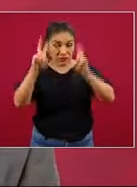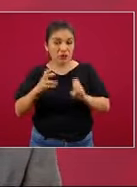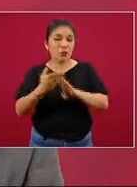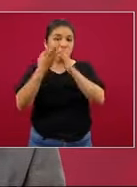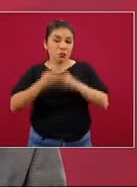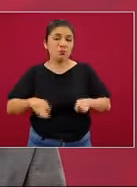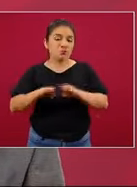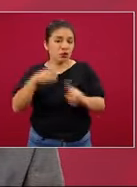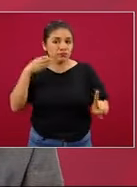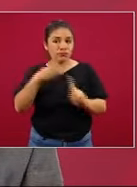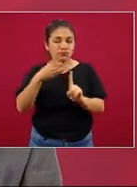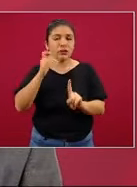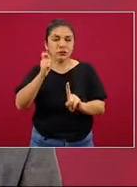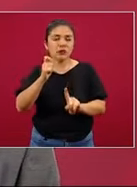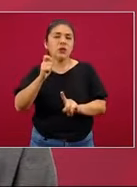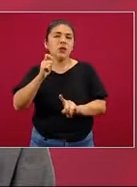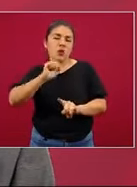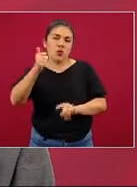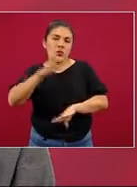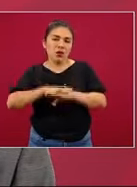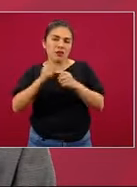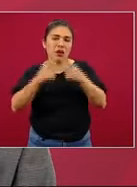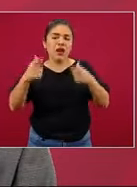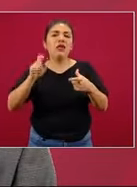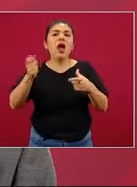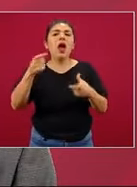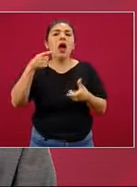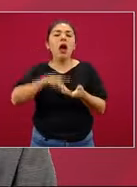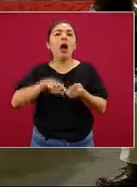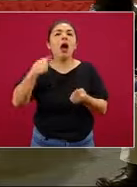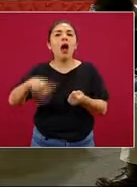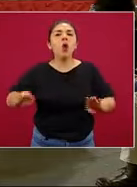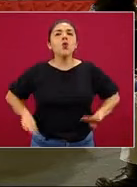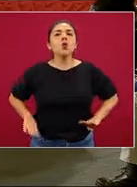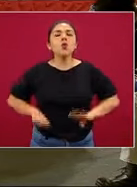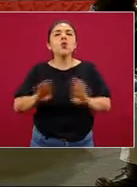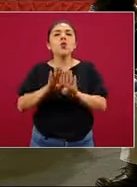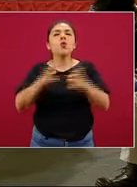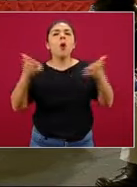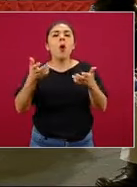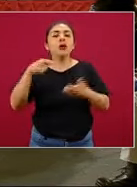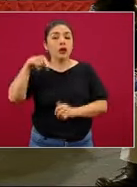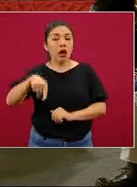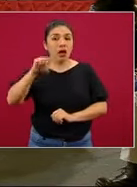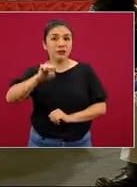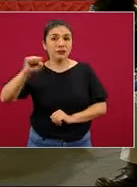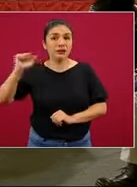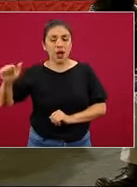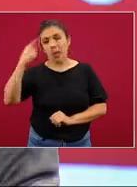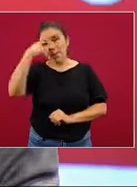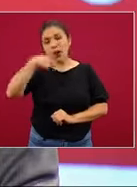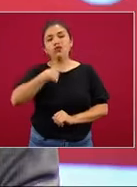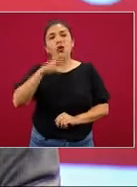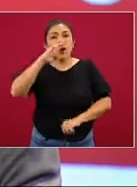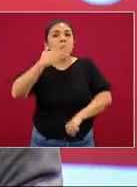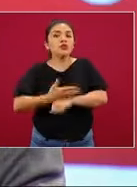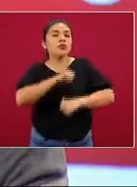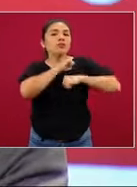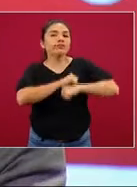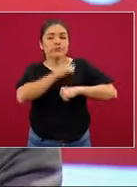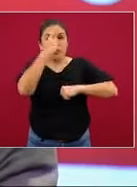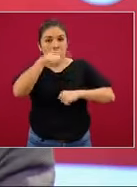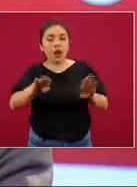específico, el operativo es más grande y esto forma parte de lo que hacemos en la Secretaría de Salud como parte de nuestra responsabilidad